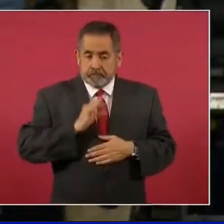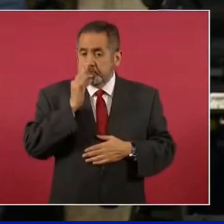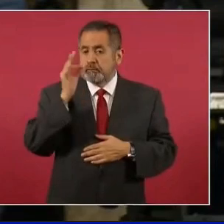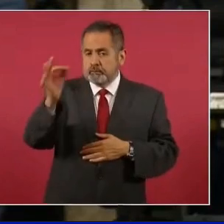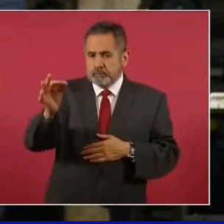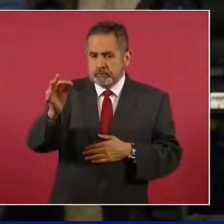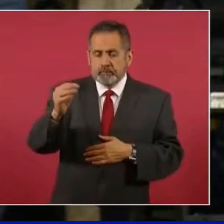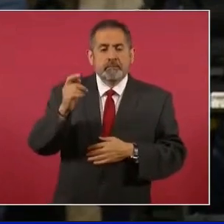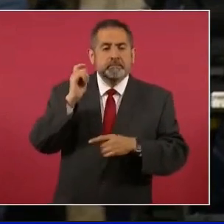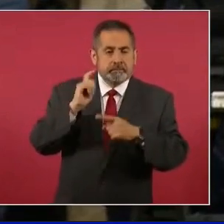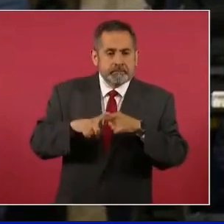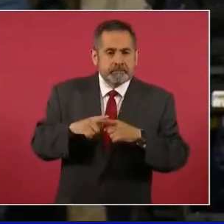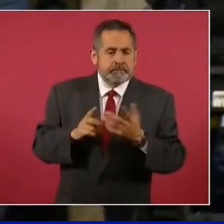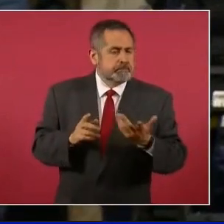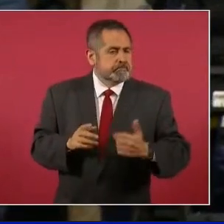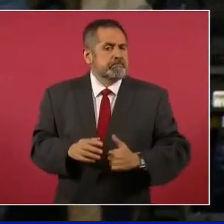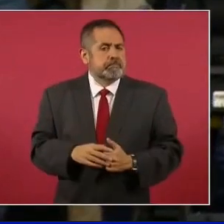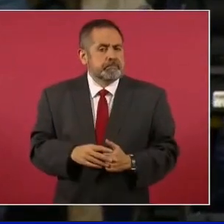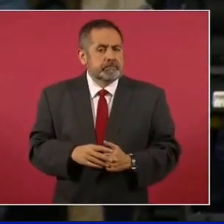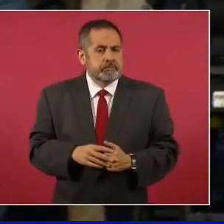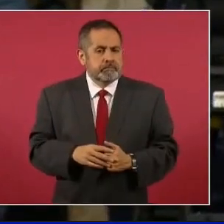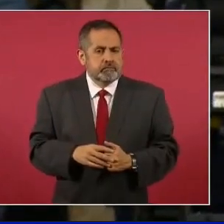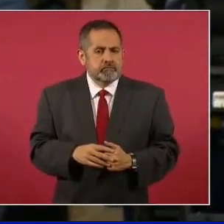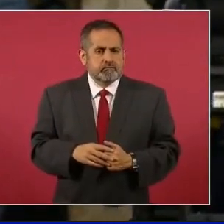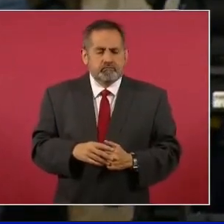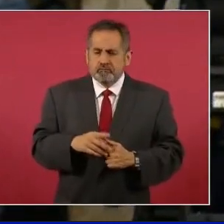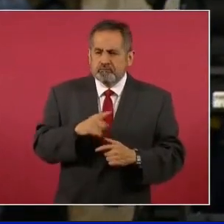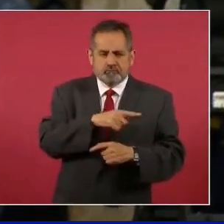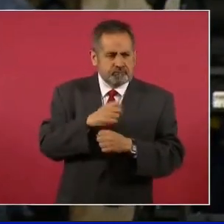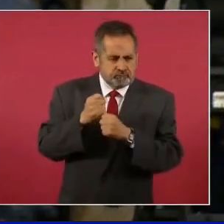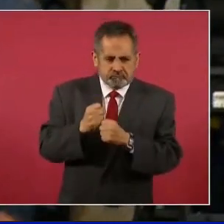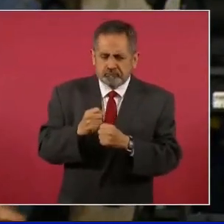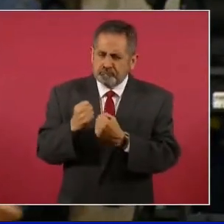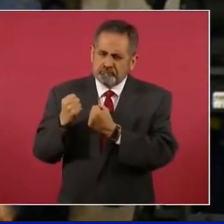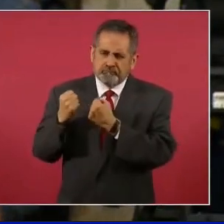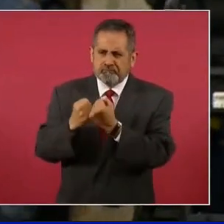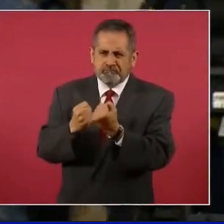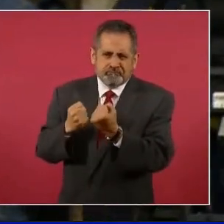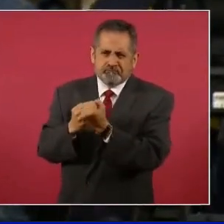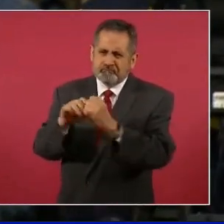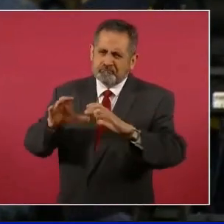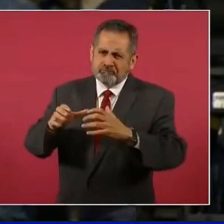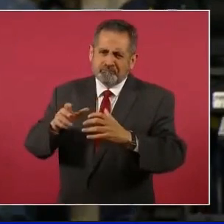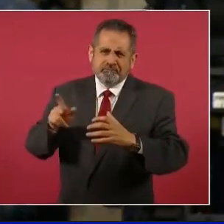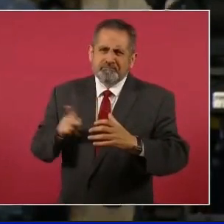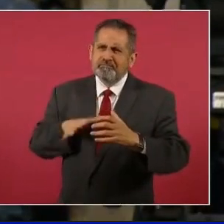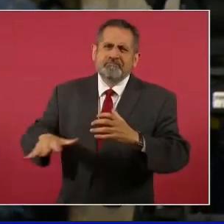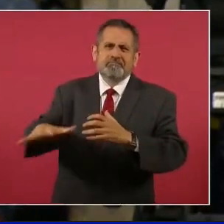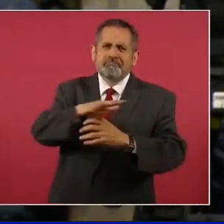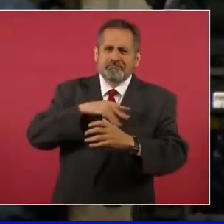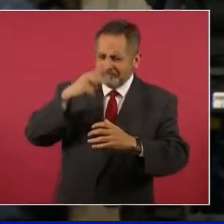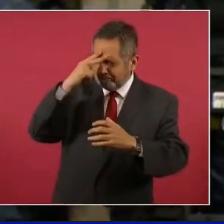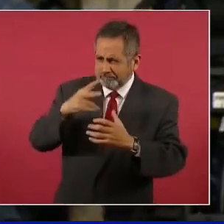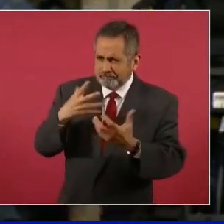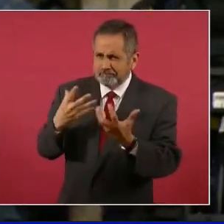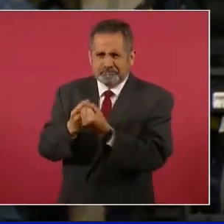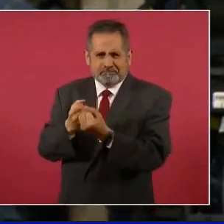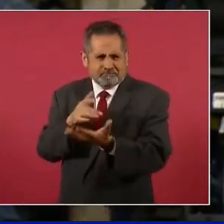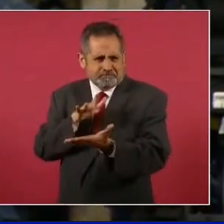en el silencio y en la esperanza está su fortaleza y que cuente usted con el pueblo de México.